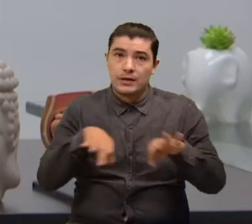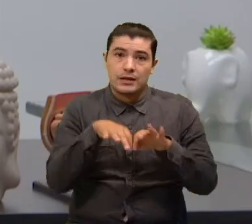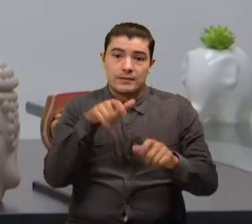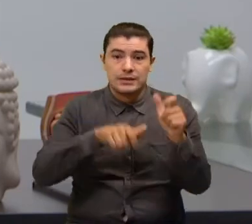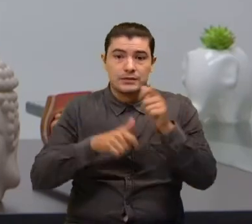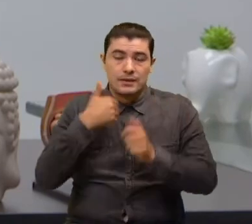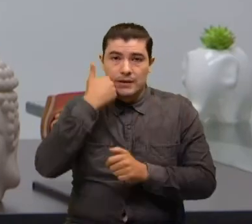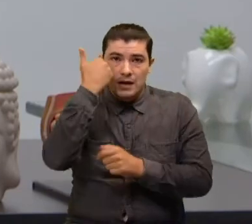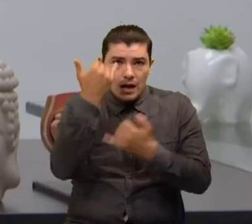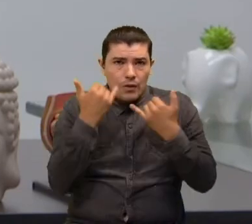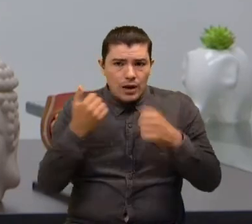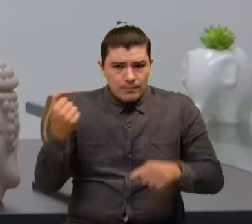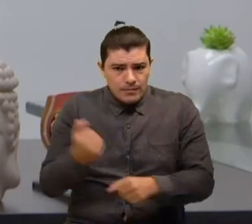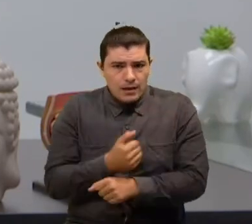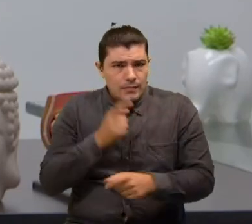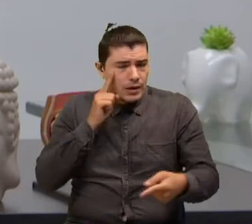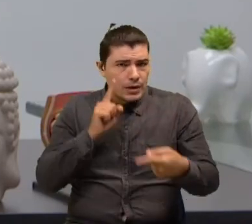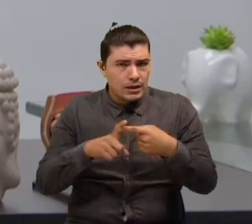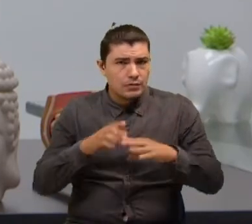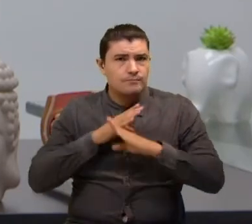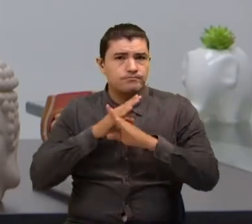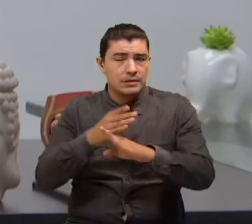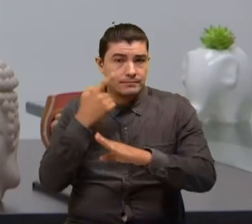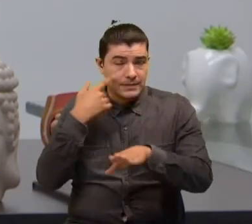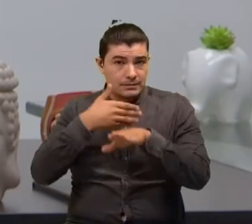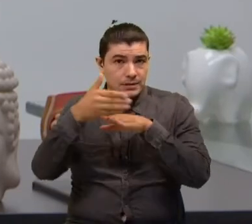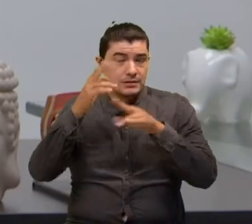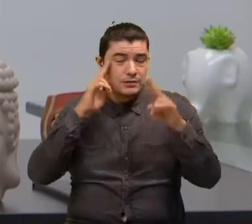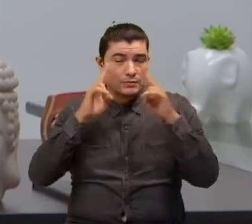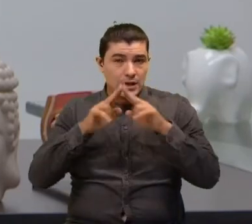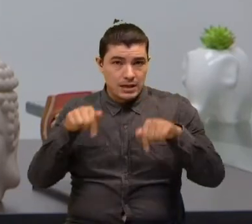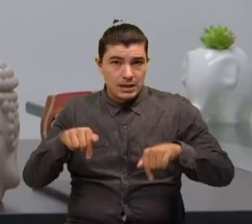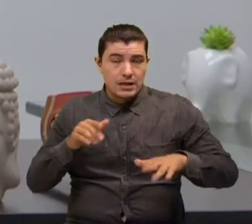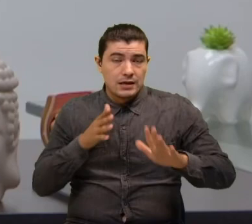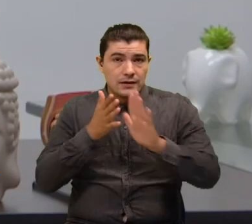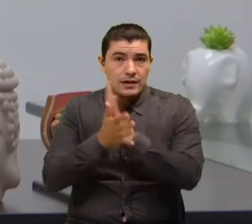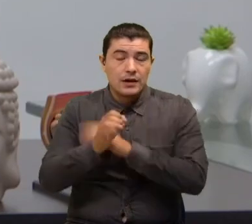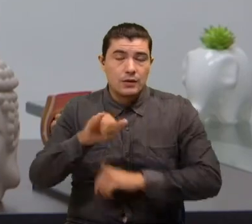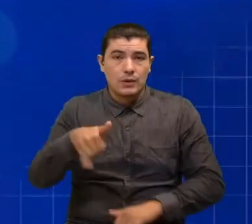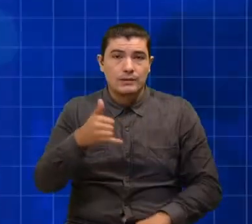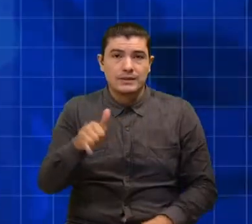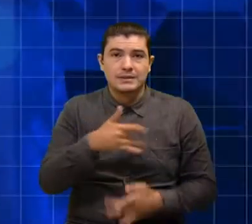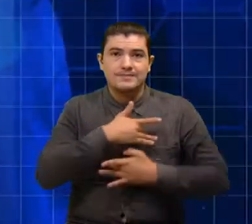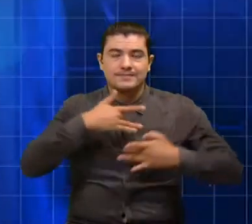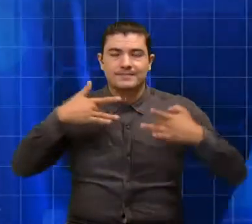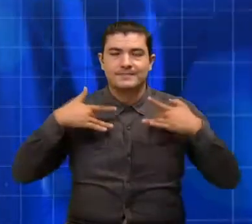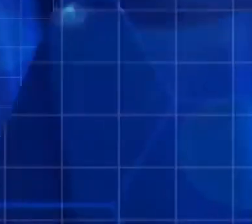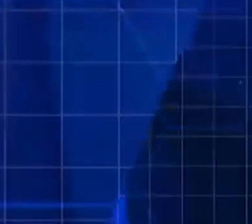tercera edad para que esto sea preventivo. Nos vemos en nuestra próxima sección aquí en Jueves de Salud.